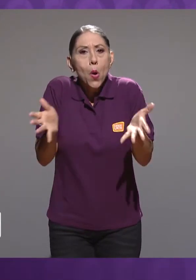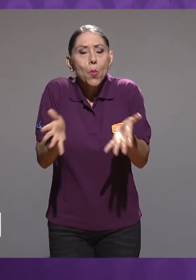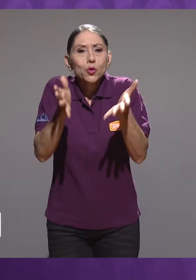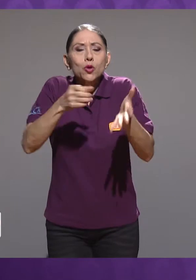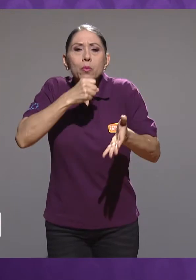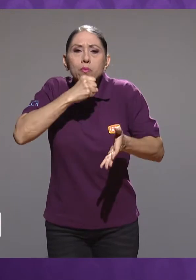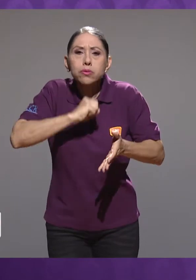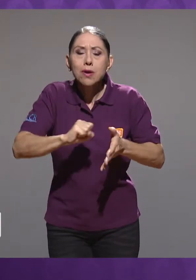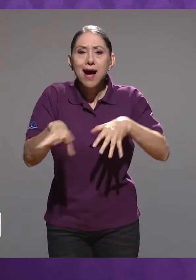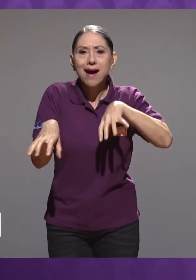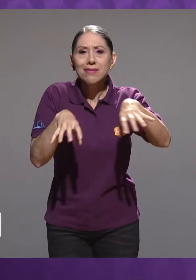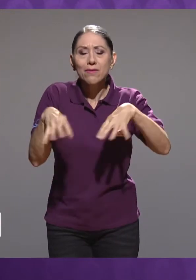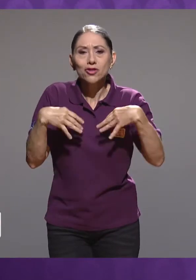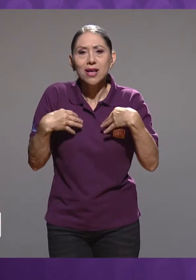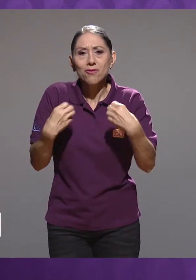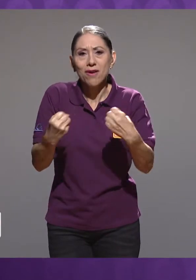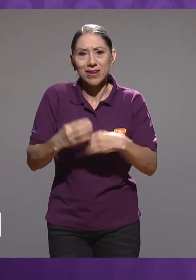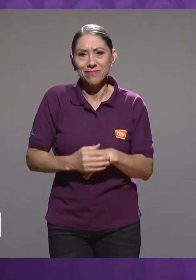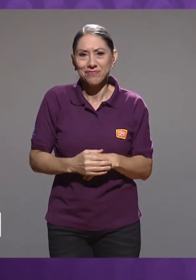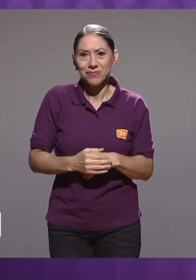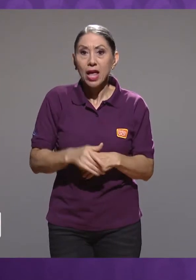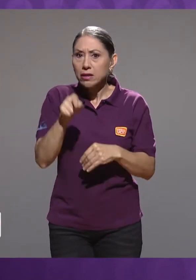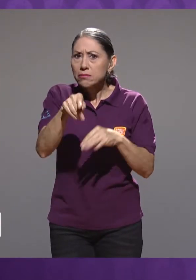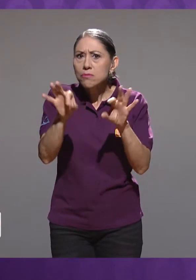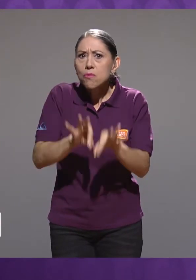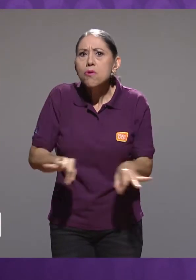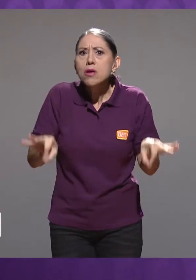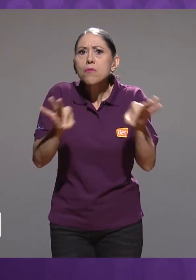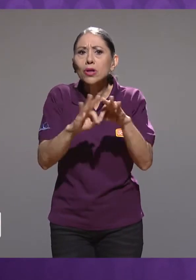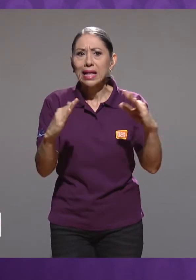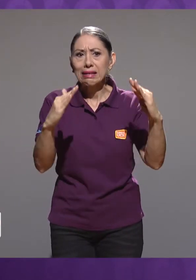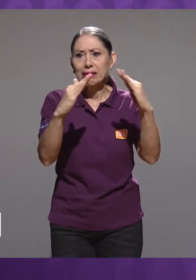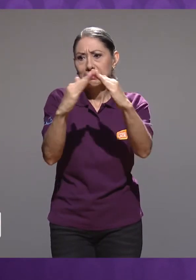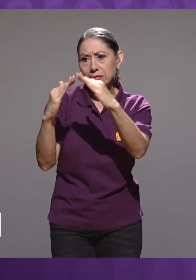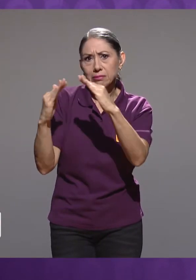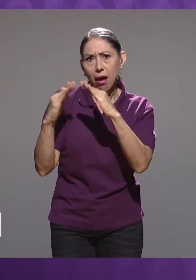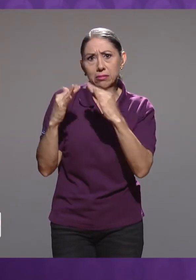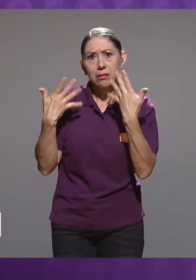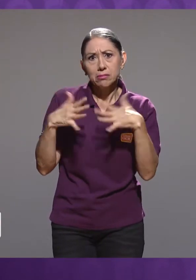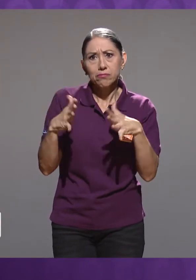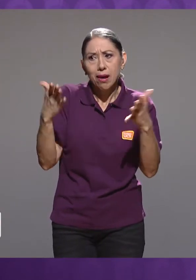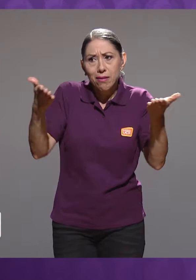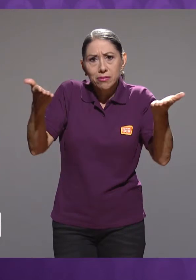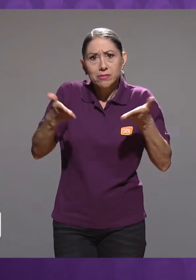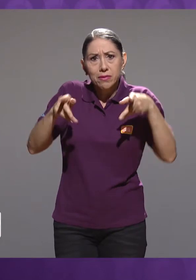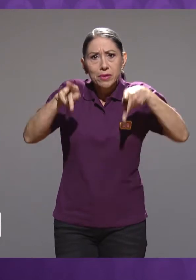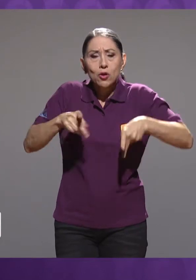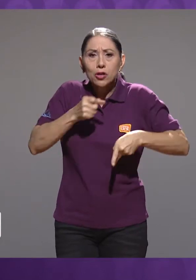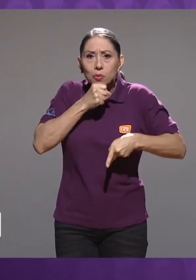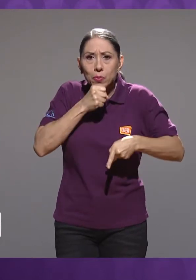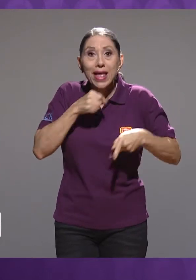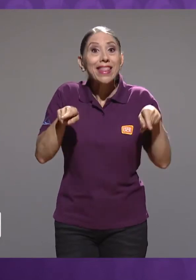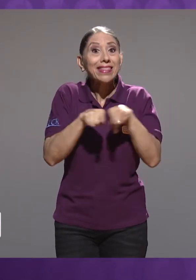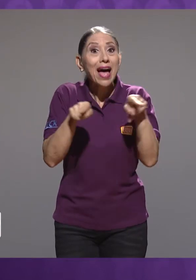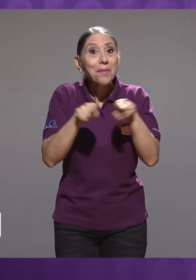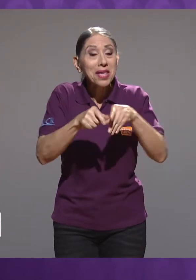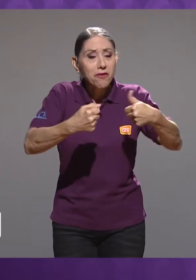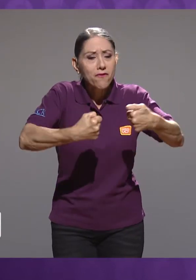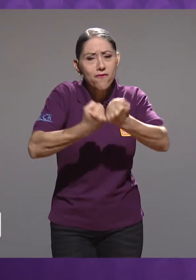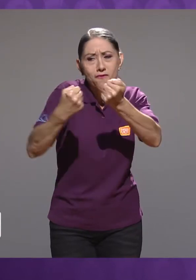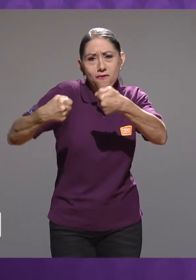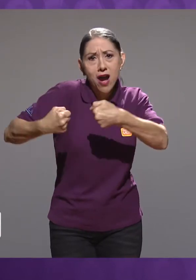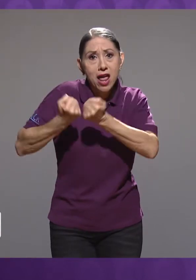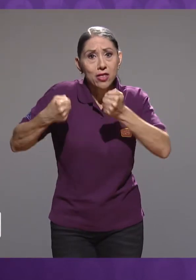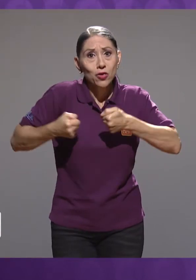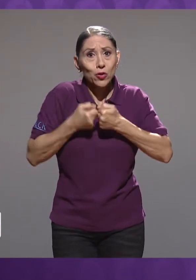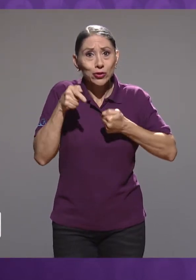envejecimiento activo y saludable, sobre cómo han sido vitales durante la pandemia y también sobre los retos a los que se enfrenta este servicio